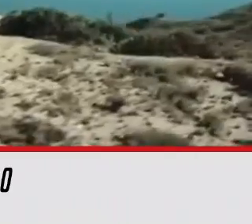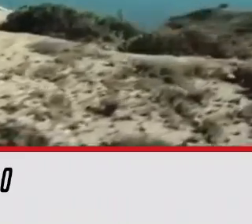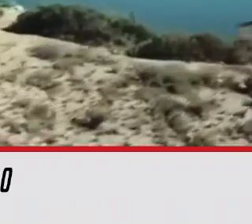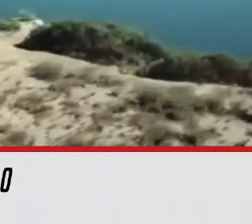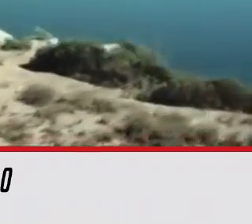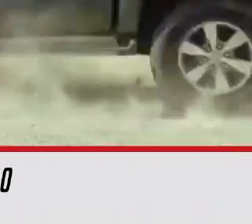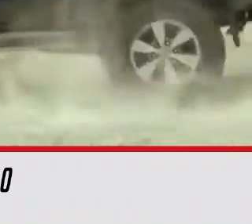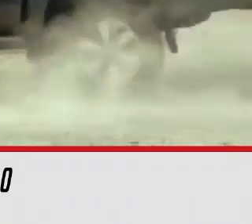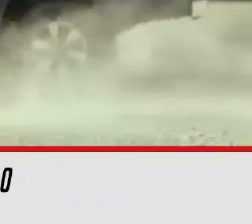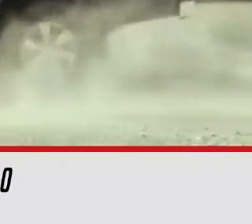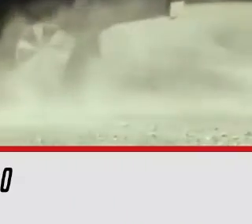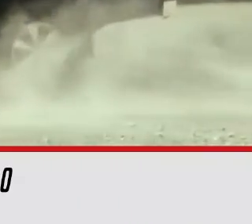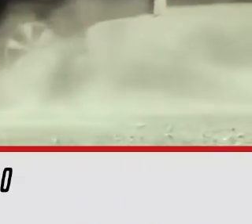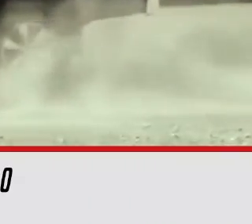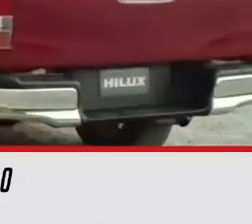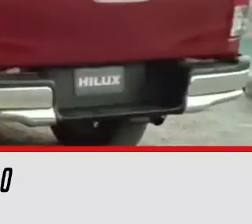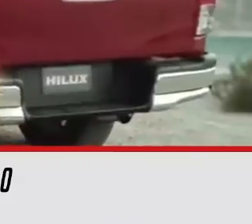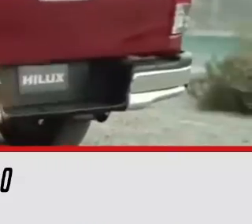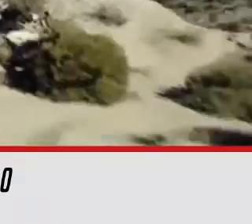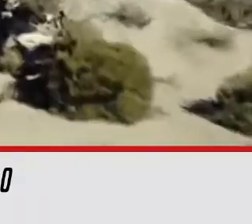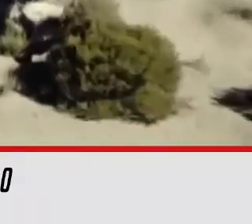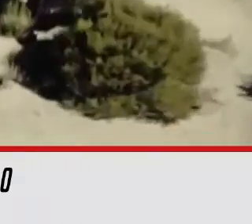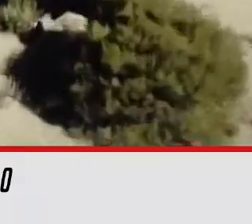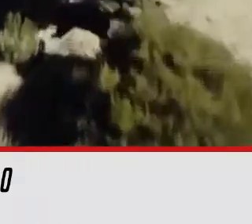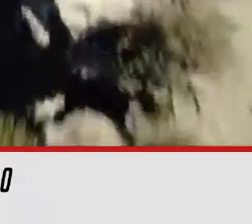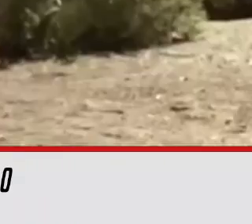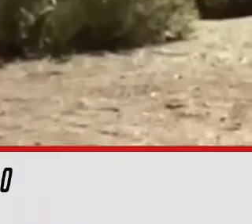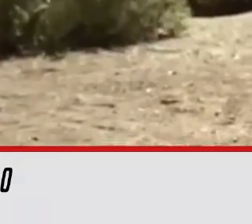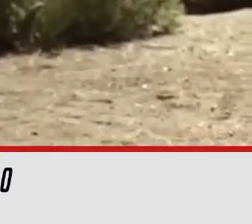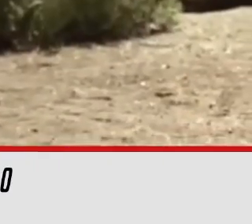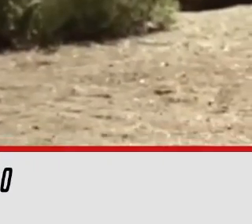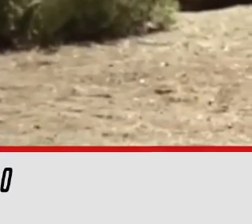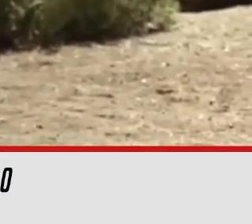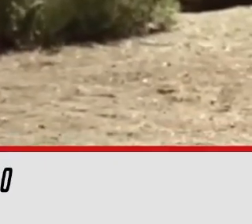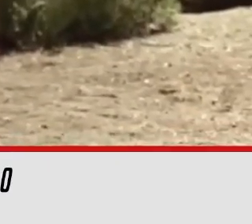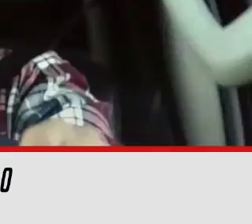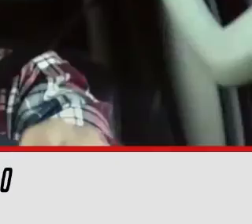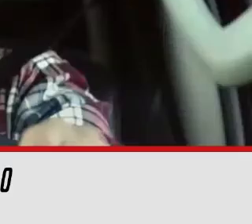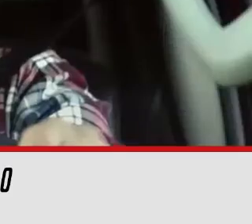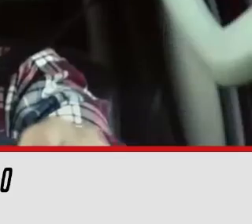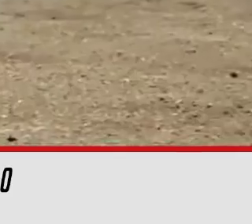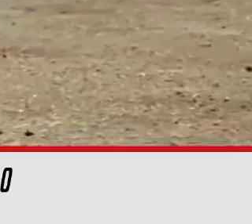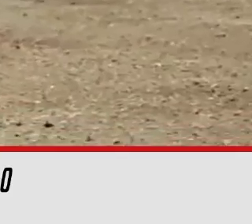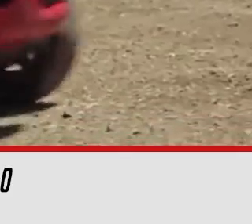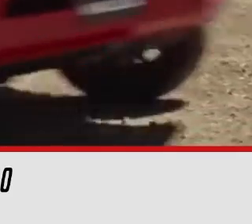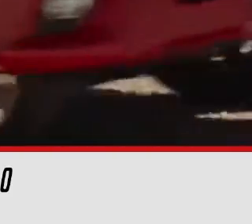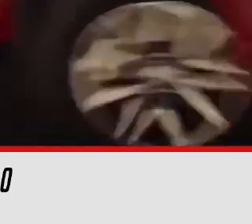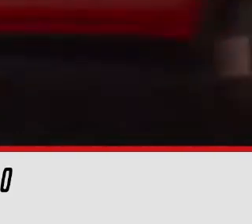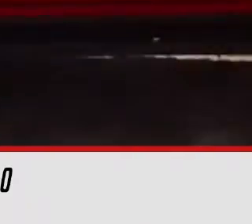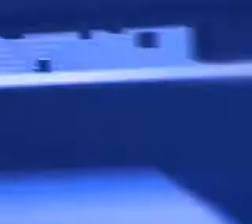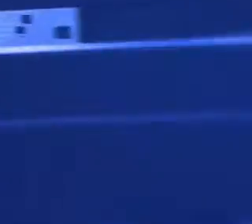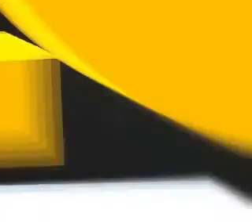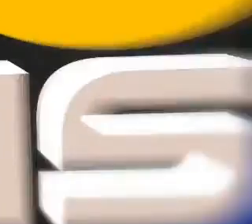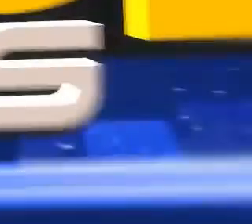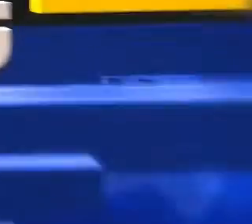puede superar a otra Hilux. Ven y conoce la nueva Hilux en San Autos Motors.